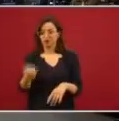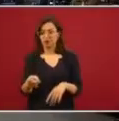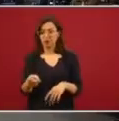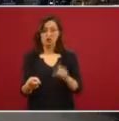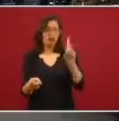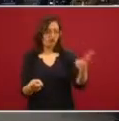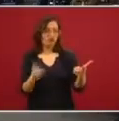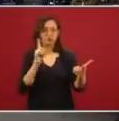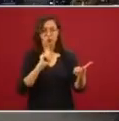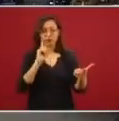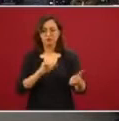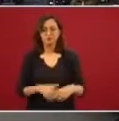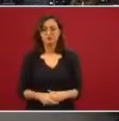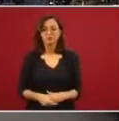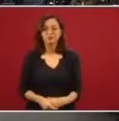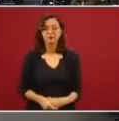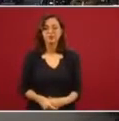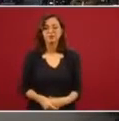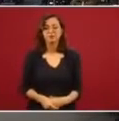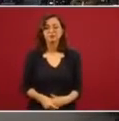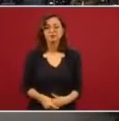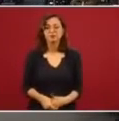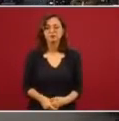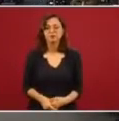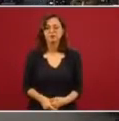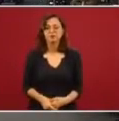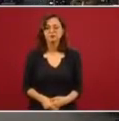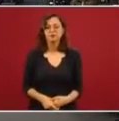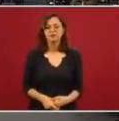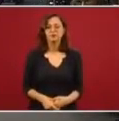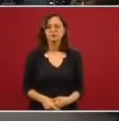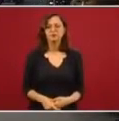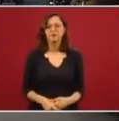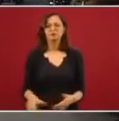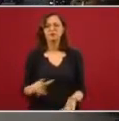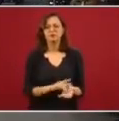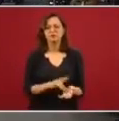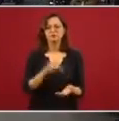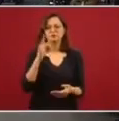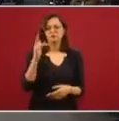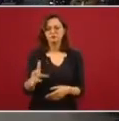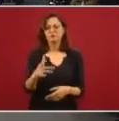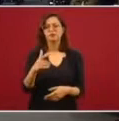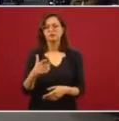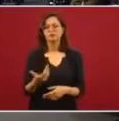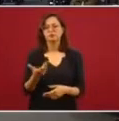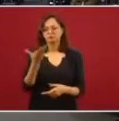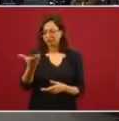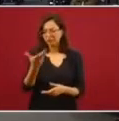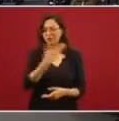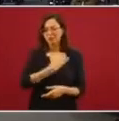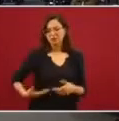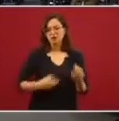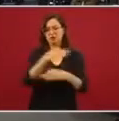lugar a dos mujeres por acá gracias doctor arturo para el grupo imagen el presidente buenos días siguen funcionando buenos